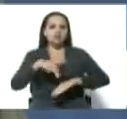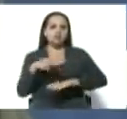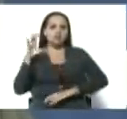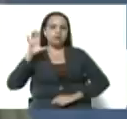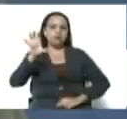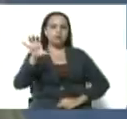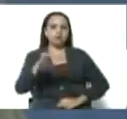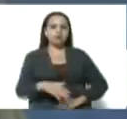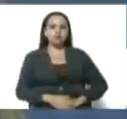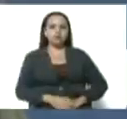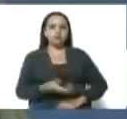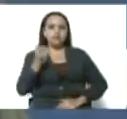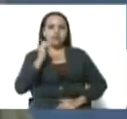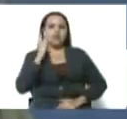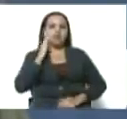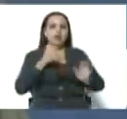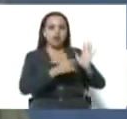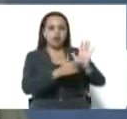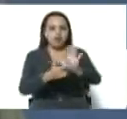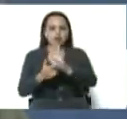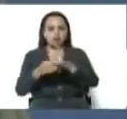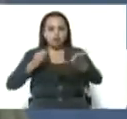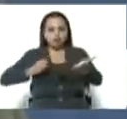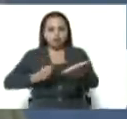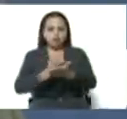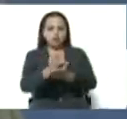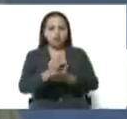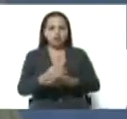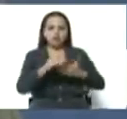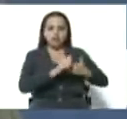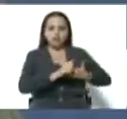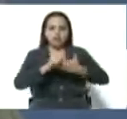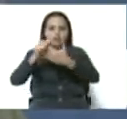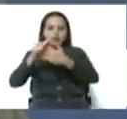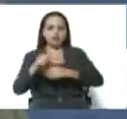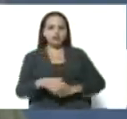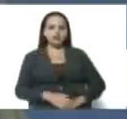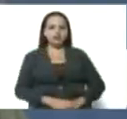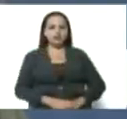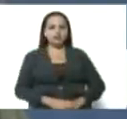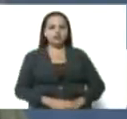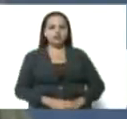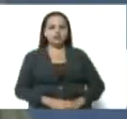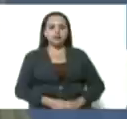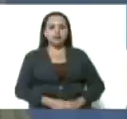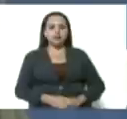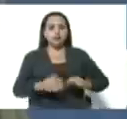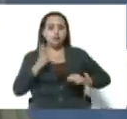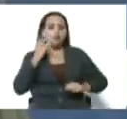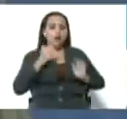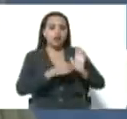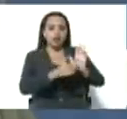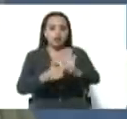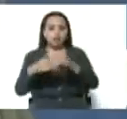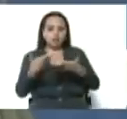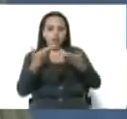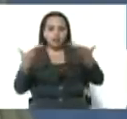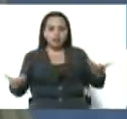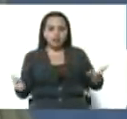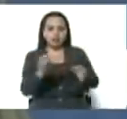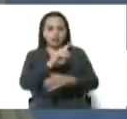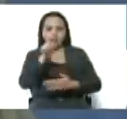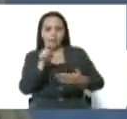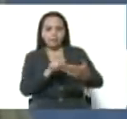y den un ejemplo de lealtad de liderazgo y den un ejemplo de entrega absoluta